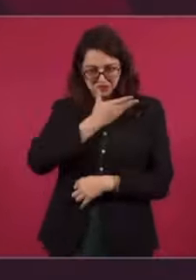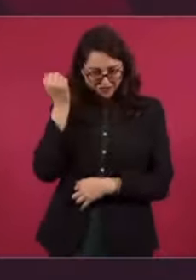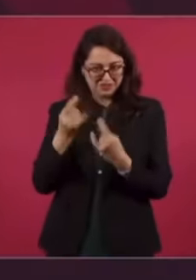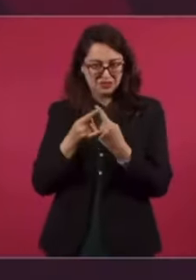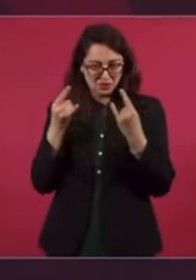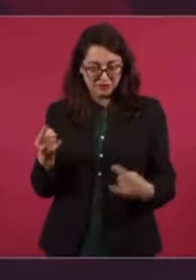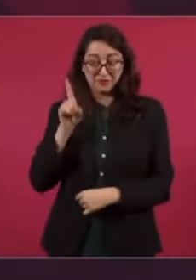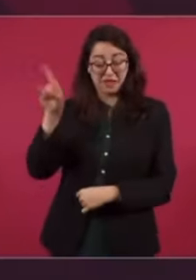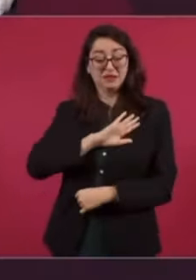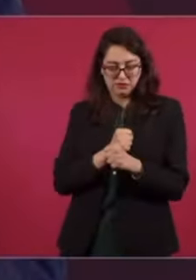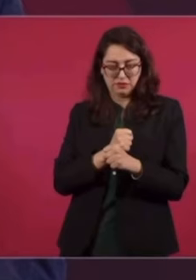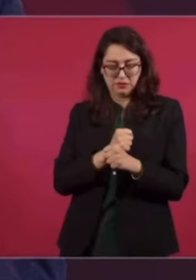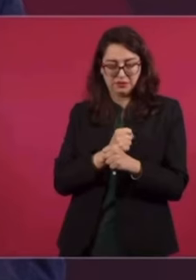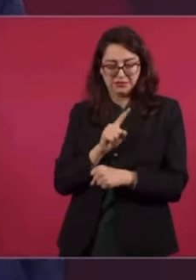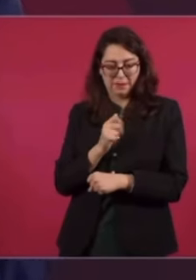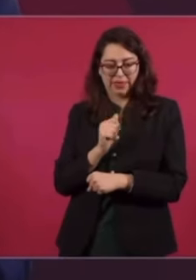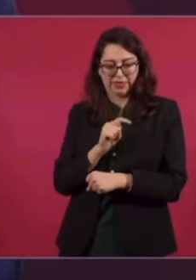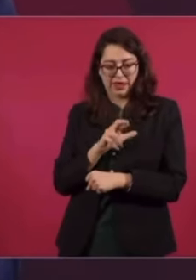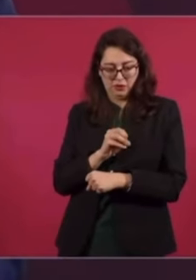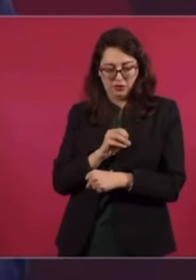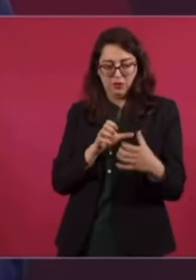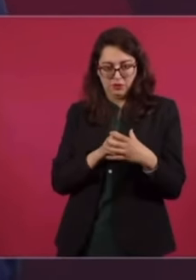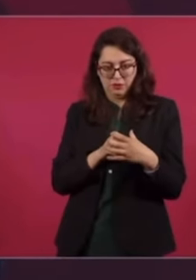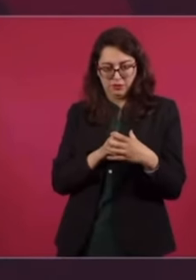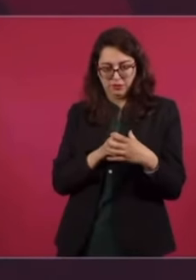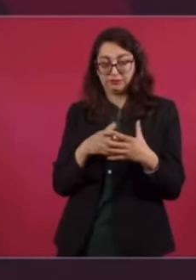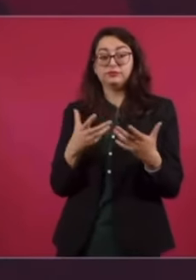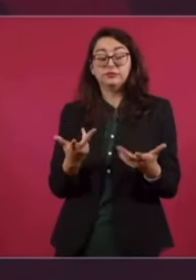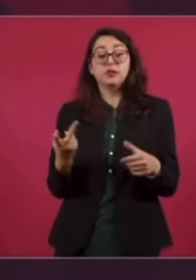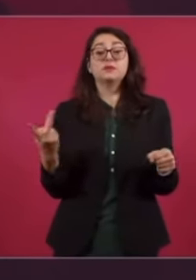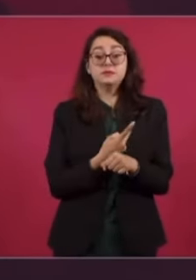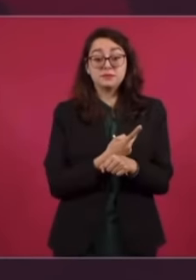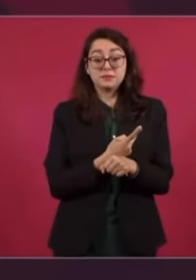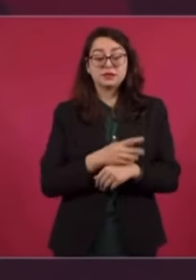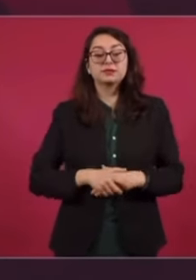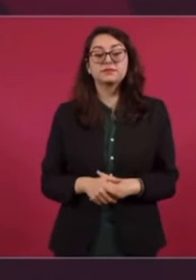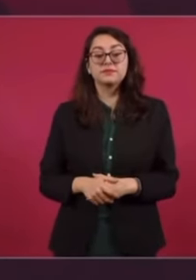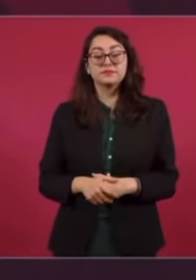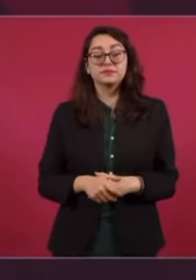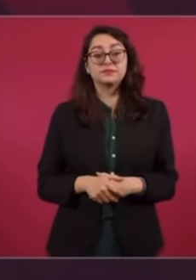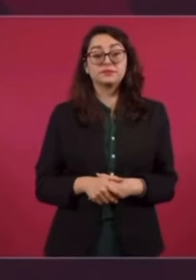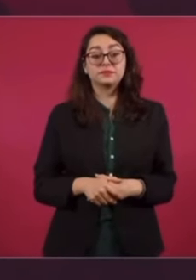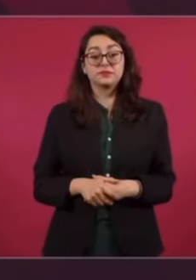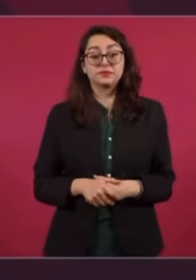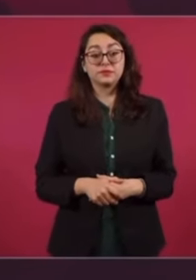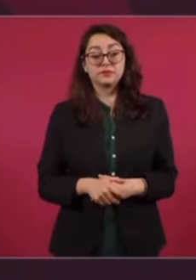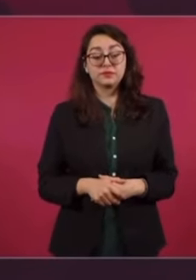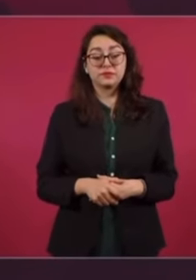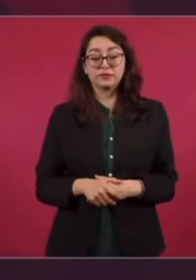Lo de Atocha. Unos días antes de las elecciones. Entonces, de manera despiadada, inhumana,